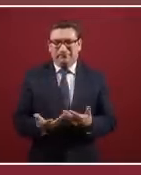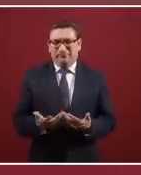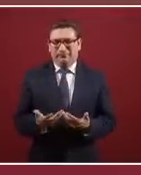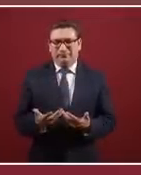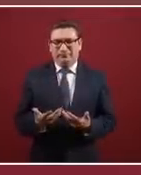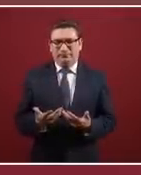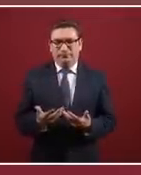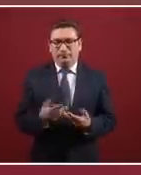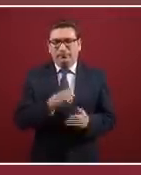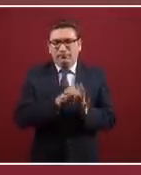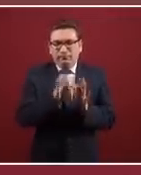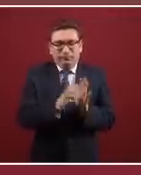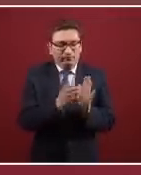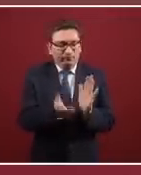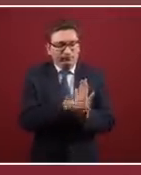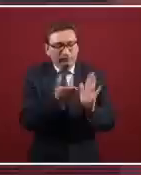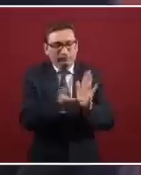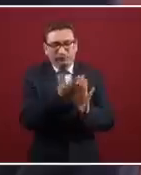por el cemento,